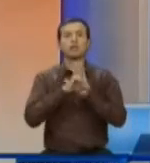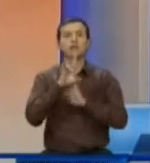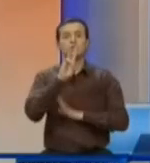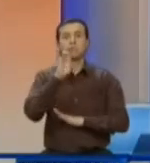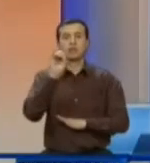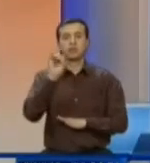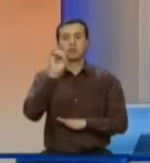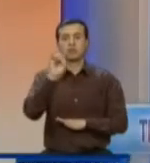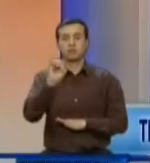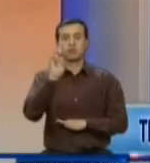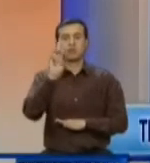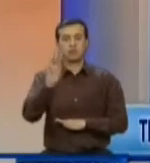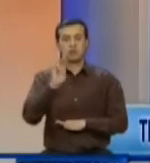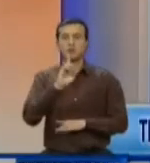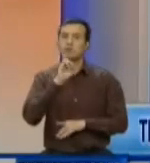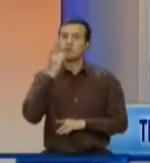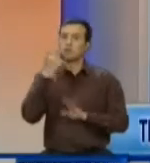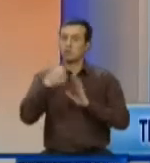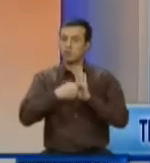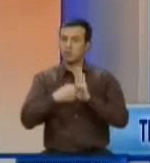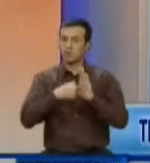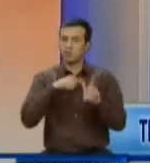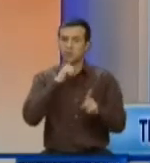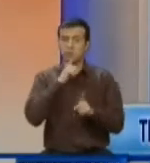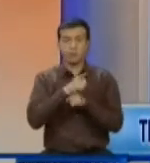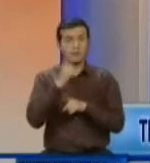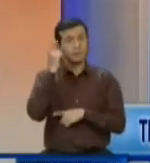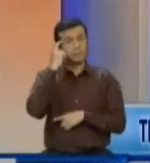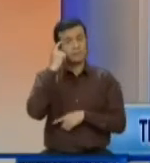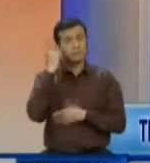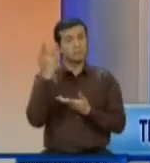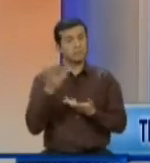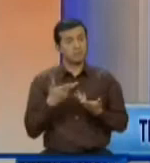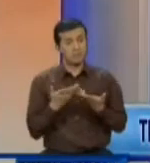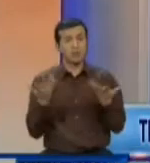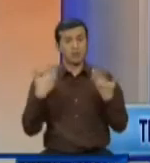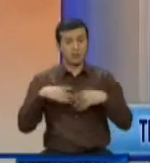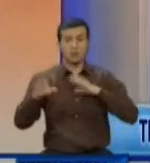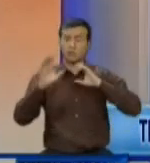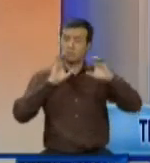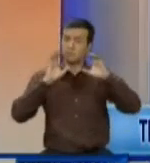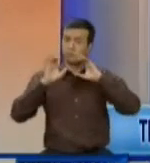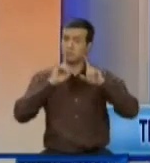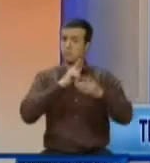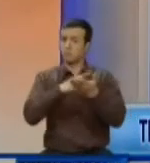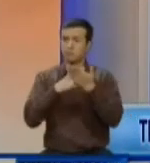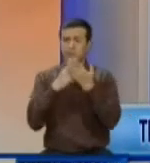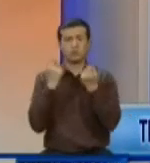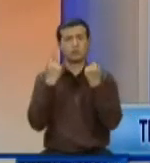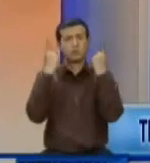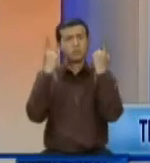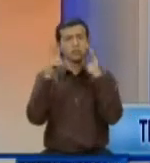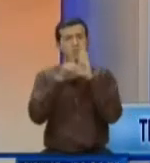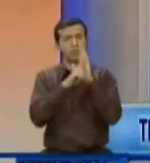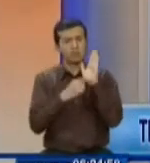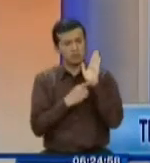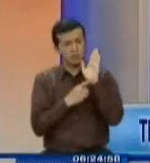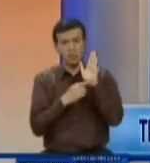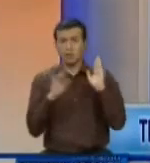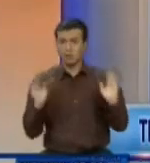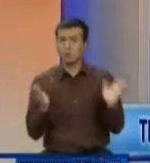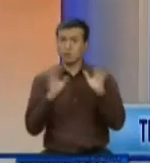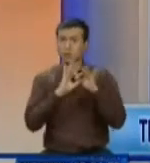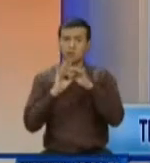que la que contenía el impuesto nosotros hemos hemos hablado de eso últimamente y sorpresivamente en esta ley que pretende fomentar